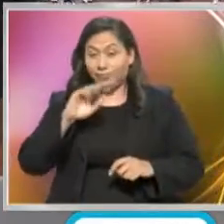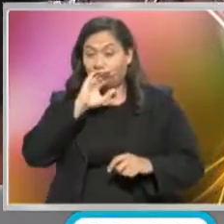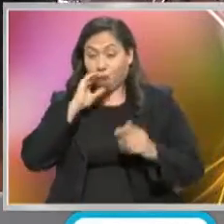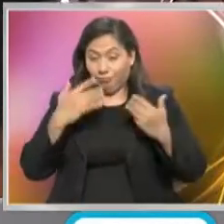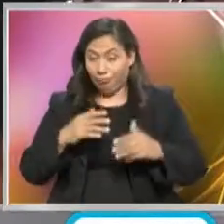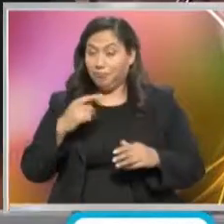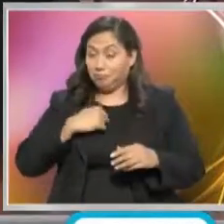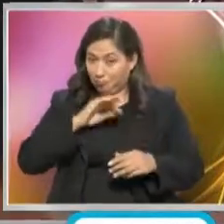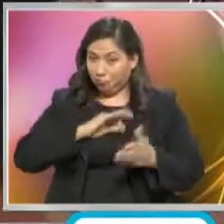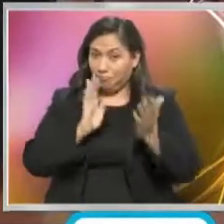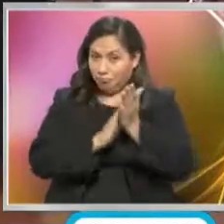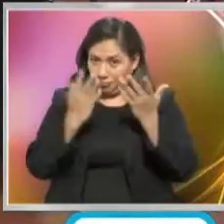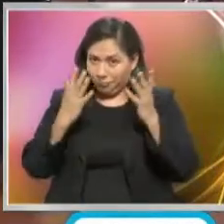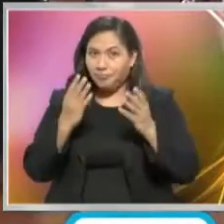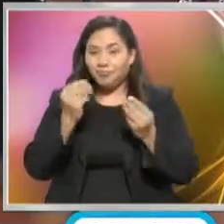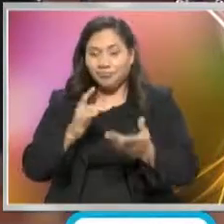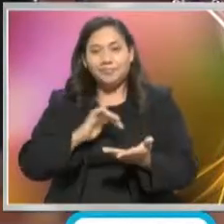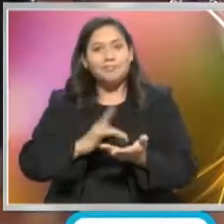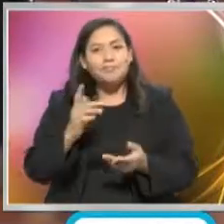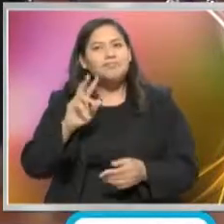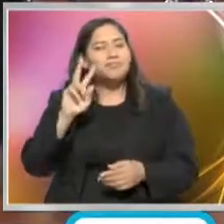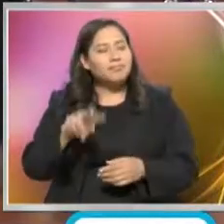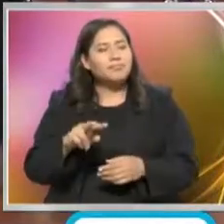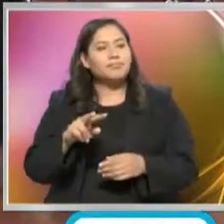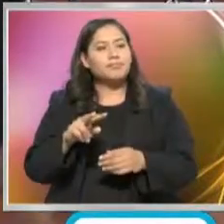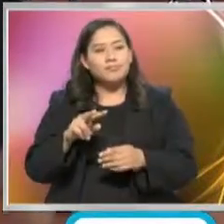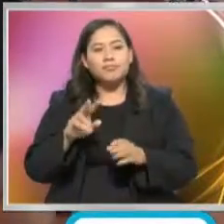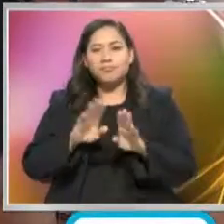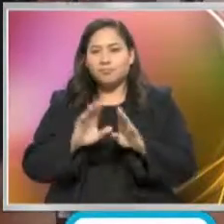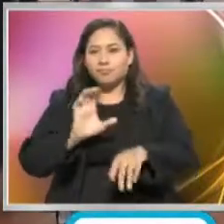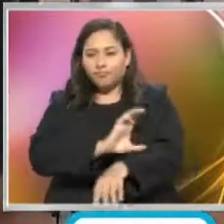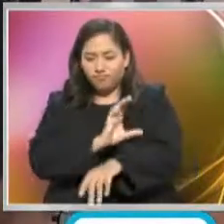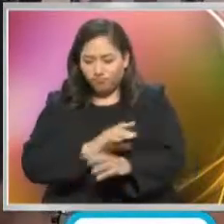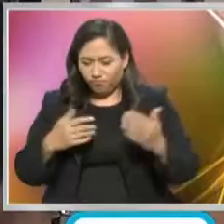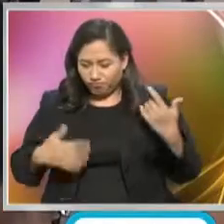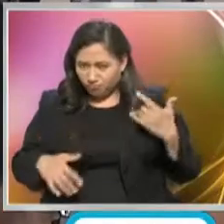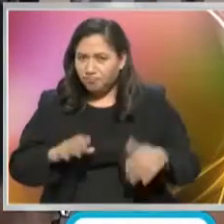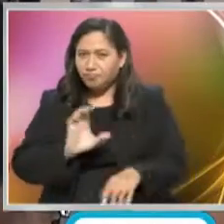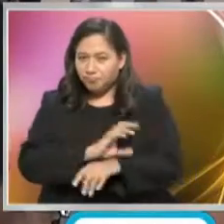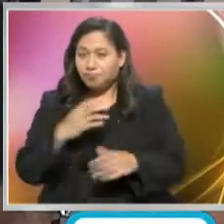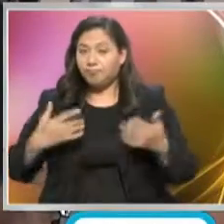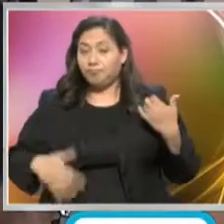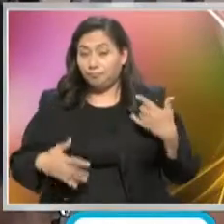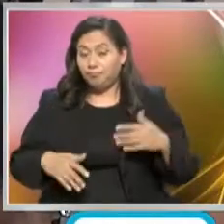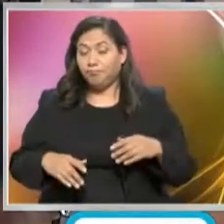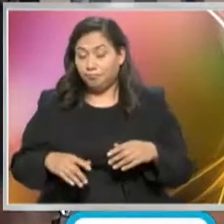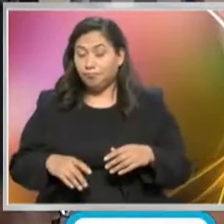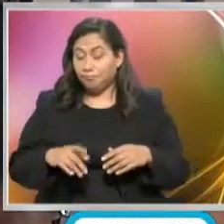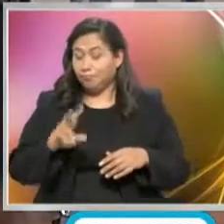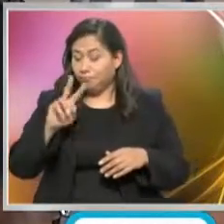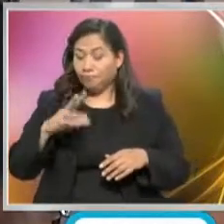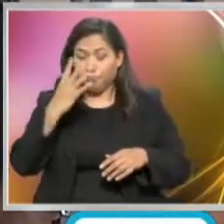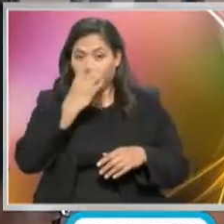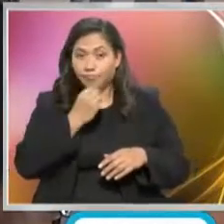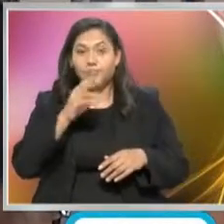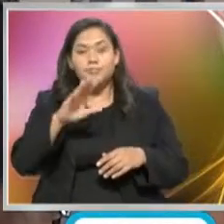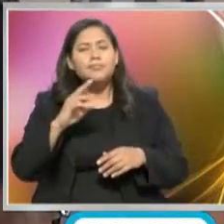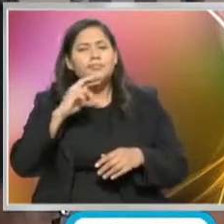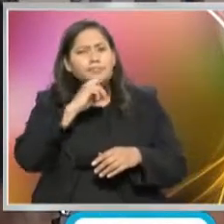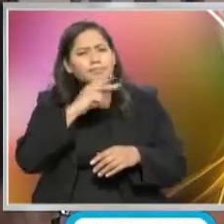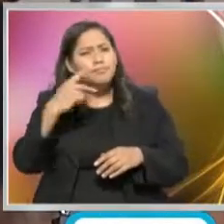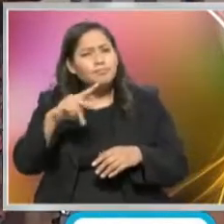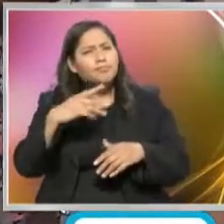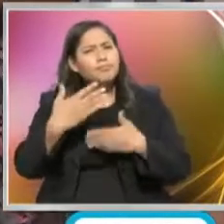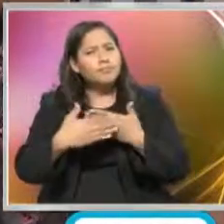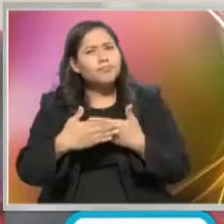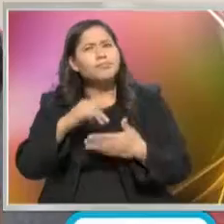los felicito. Muchas gracias. Muchas gracias, Gabriel. Definitivamente es electropop, electro-rock los que ustedes tocan, Sí. y está maravilloso. Rápidamente, sus